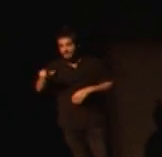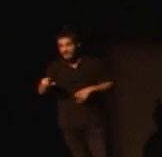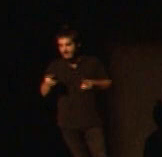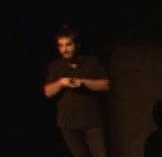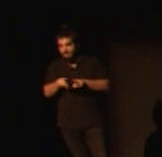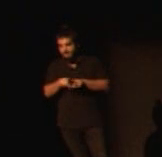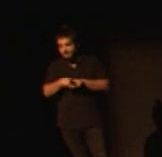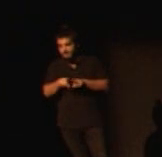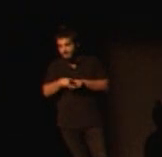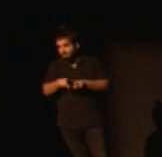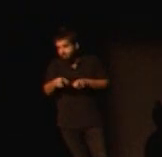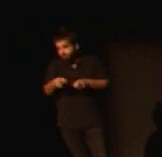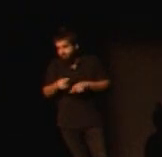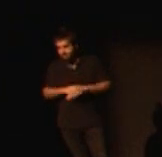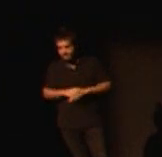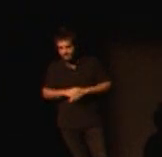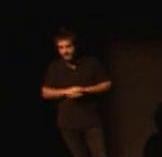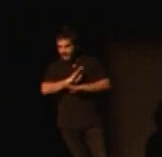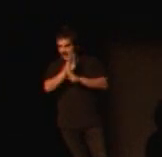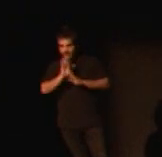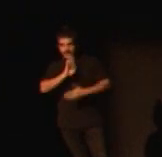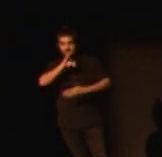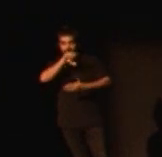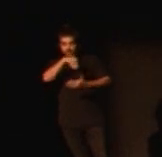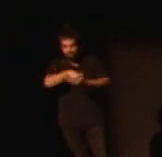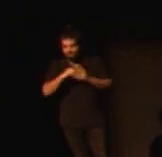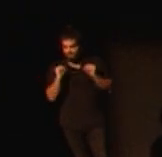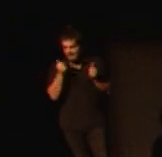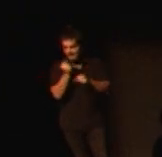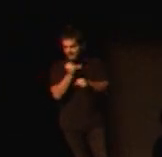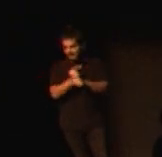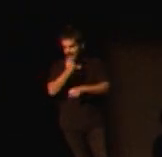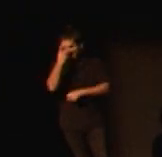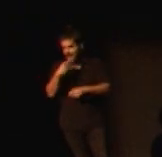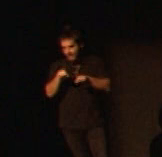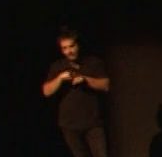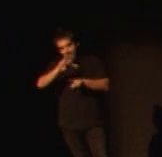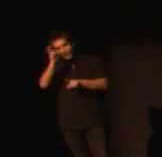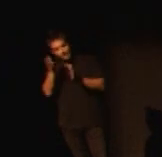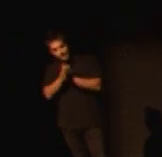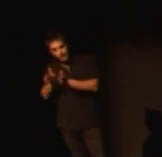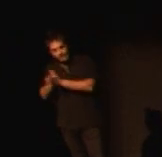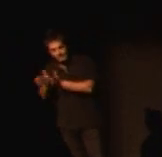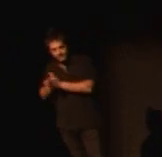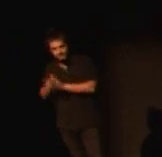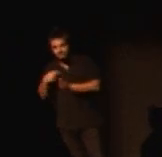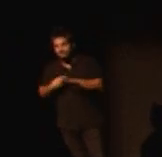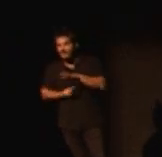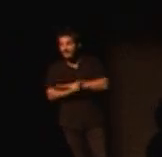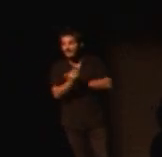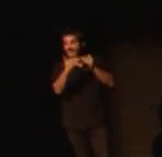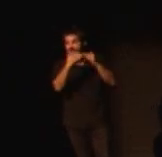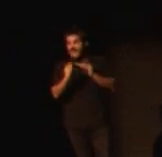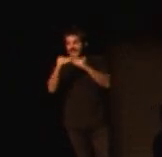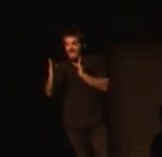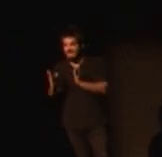acabaron afortunadamente en la 11, como muchos otros compañeros. Yo nací en las casas baratas de